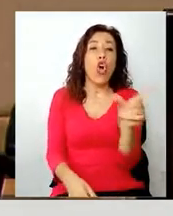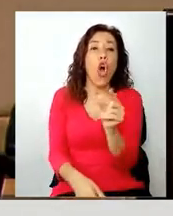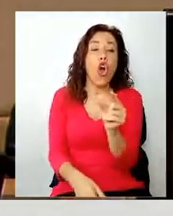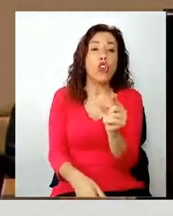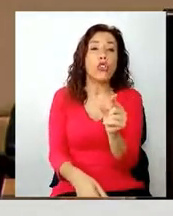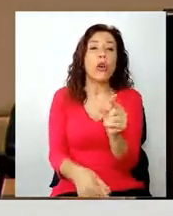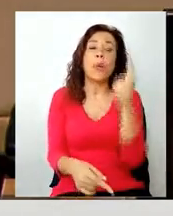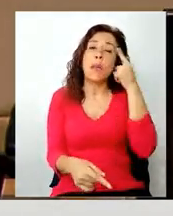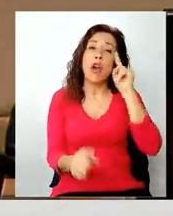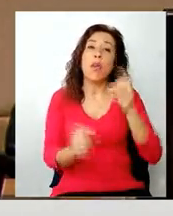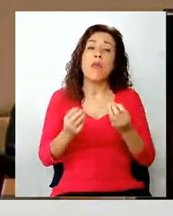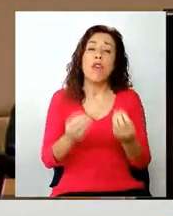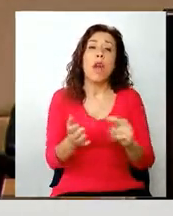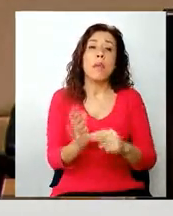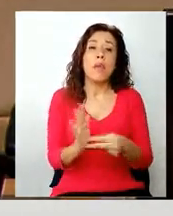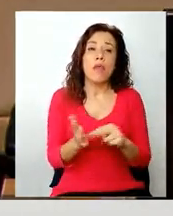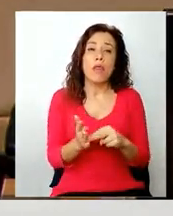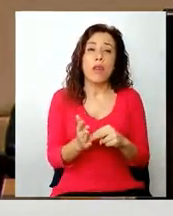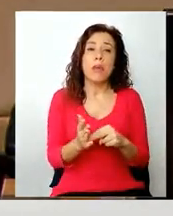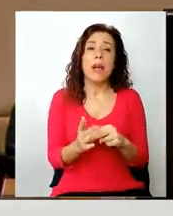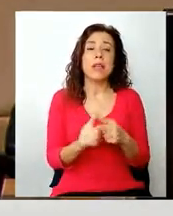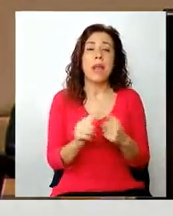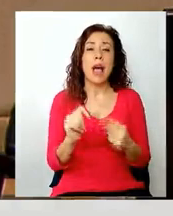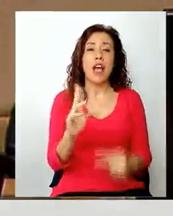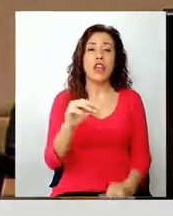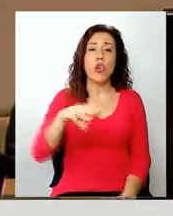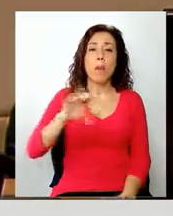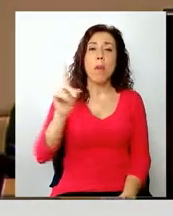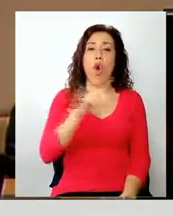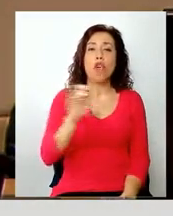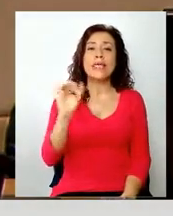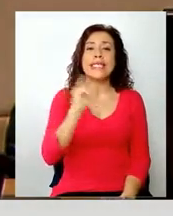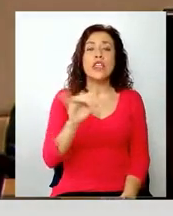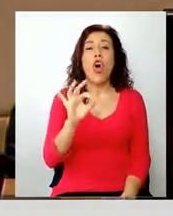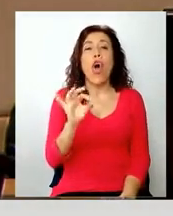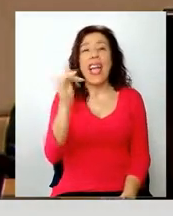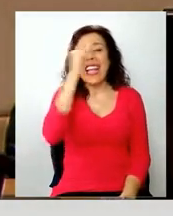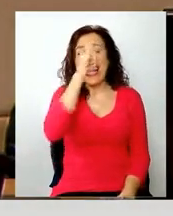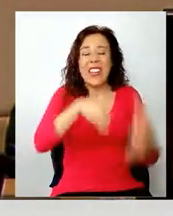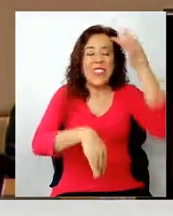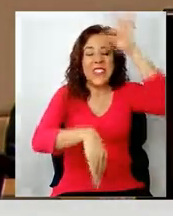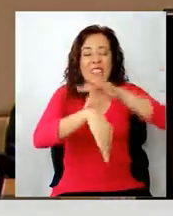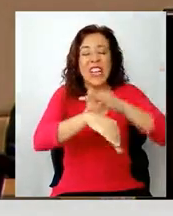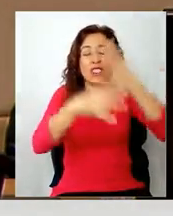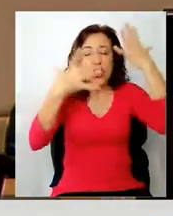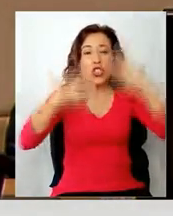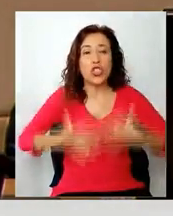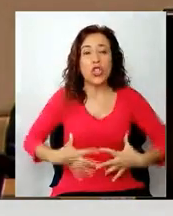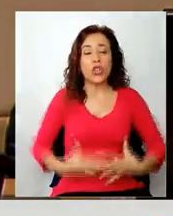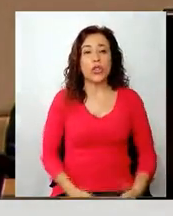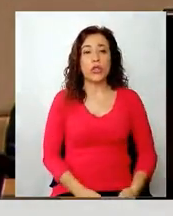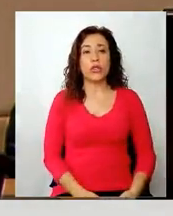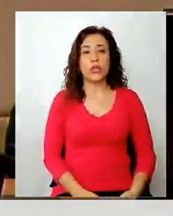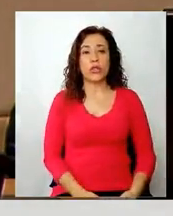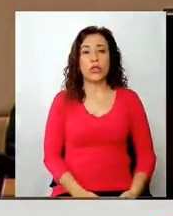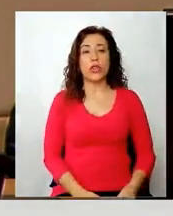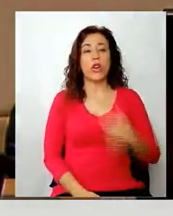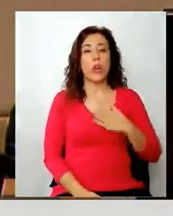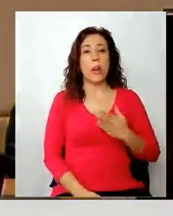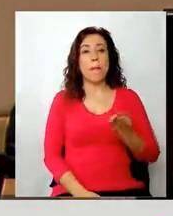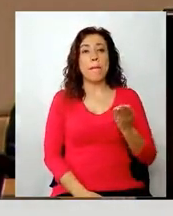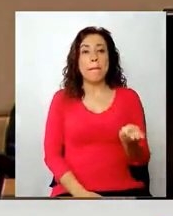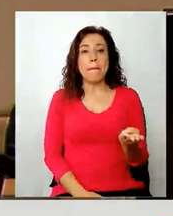como la trombosis o infecciones es por eso señora presidenta que Solicito que